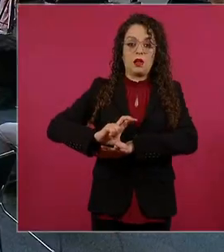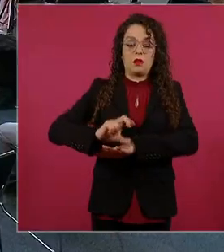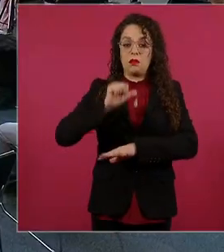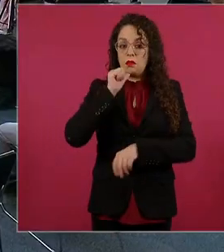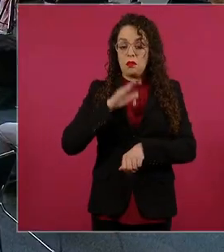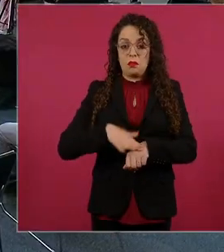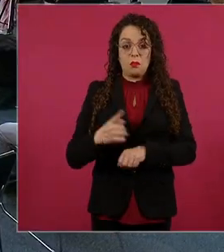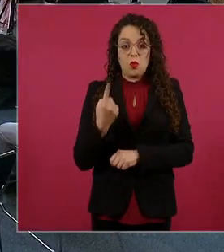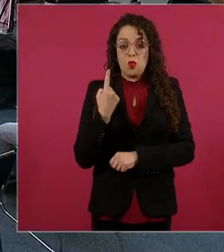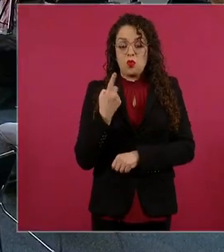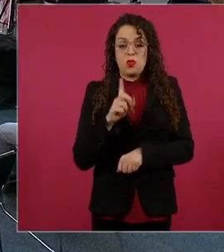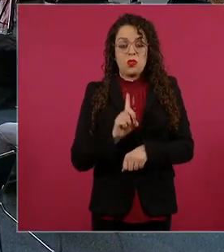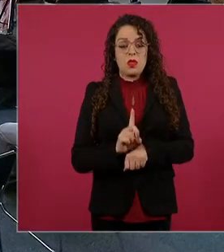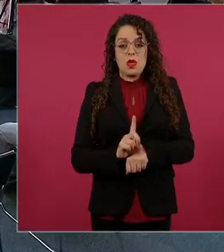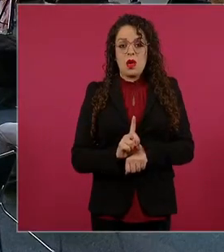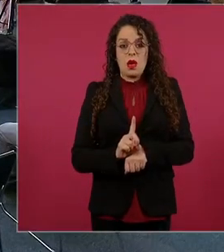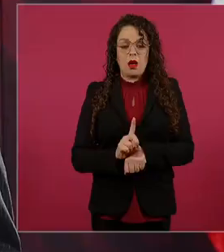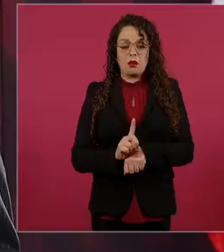pero